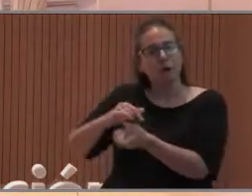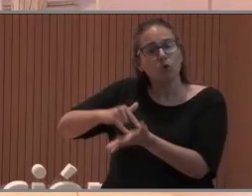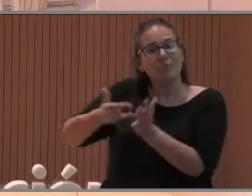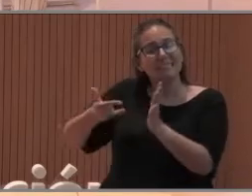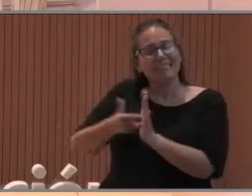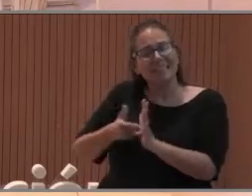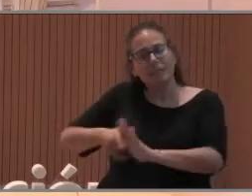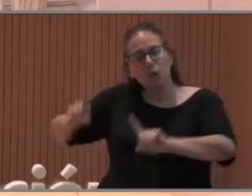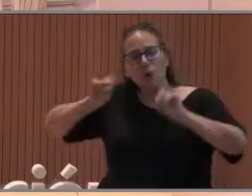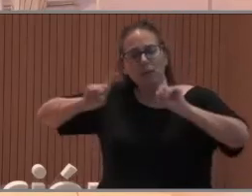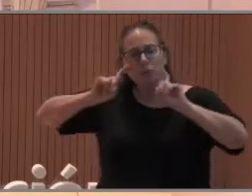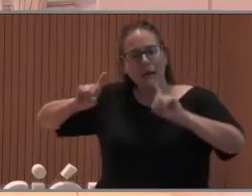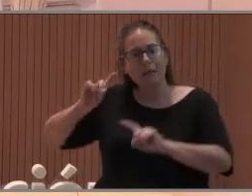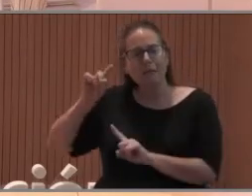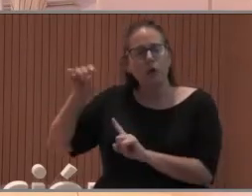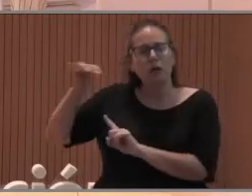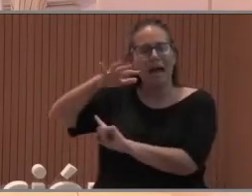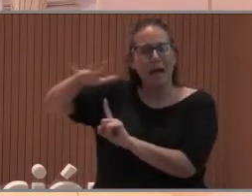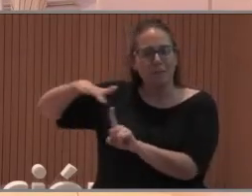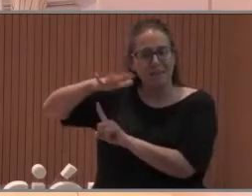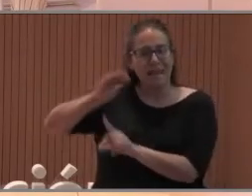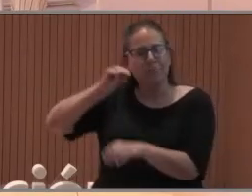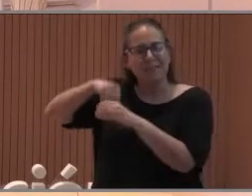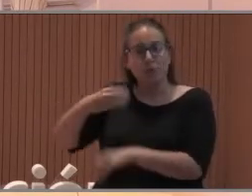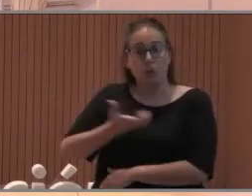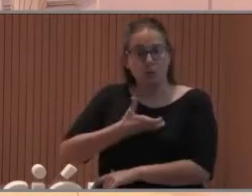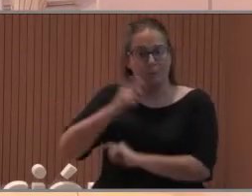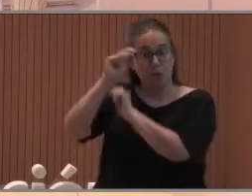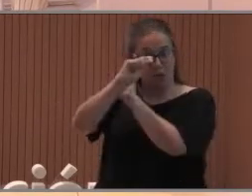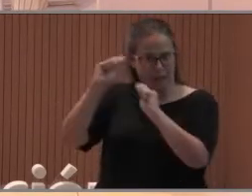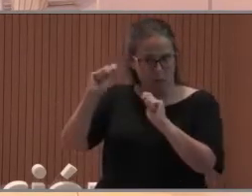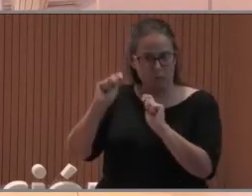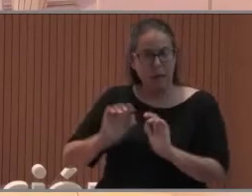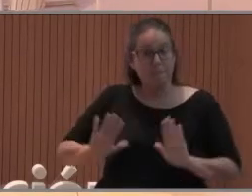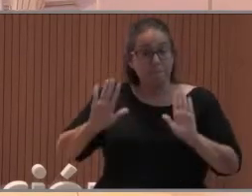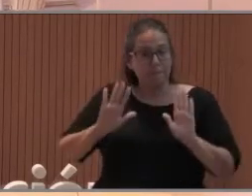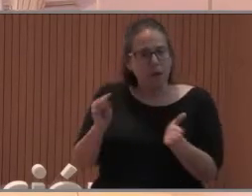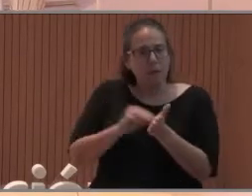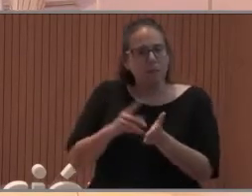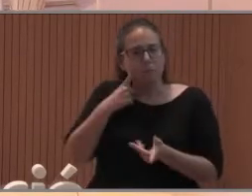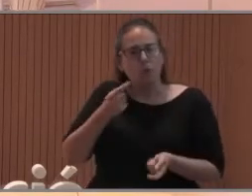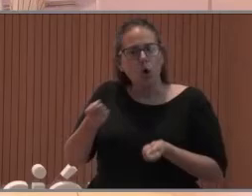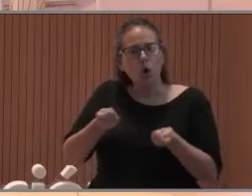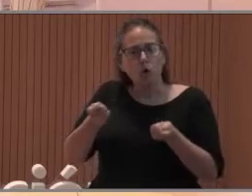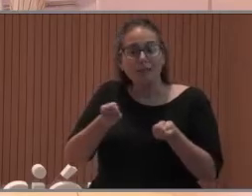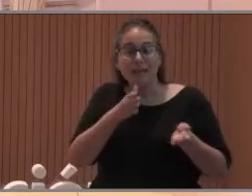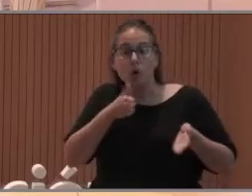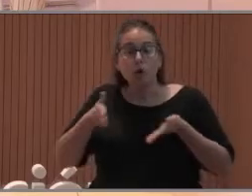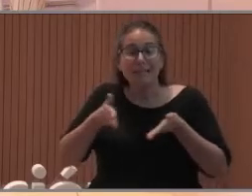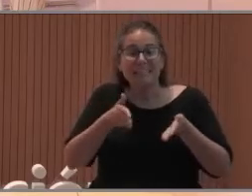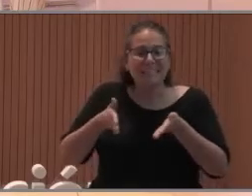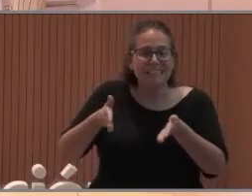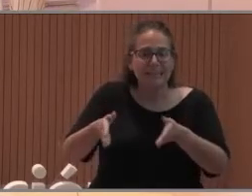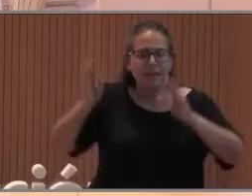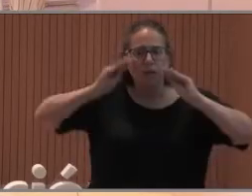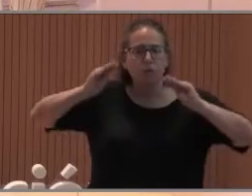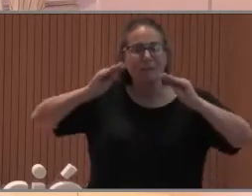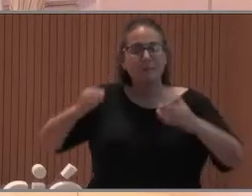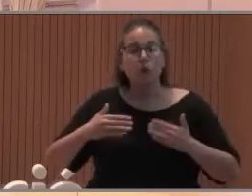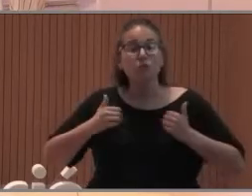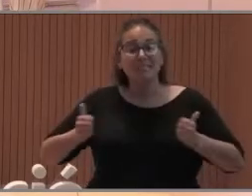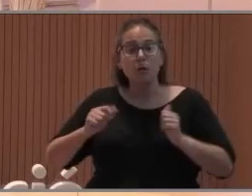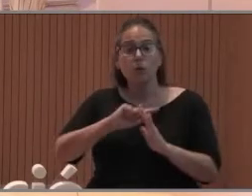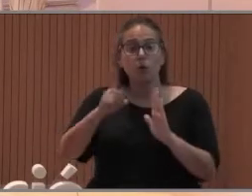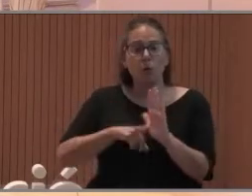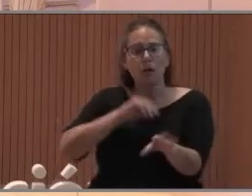el Servicio de Medio Ambiente y Sostenibilidad del Ayuntamiento de Zaragoza, pero además es coordinador del itinerario formativo en Salud Global